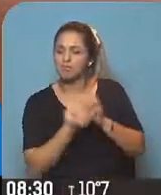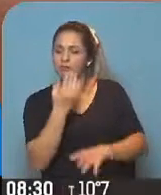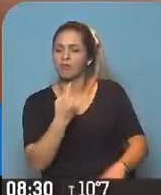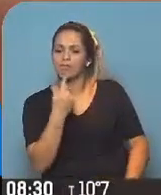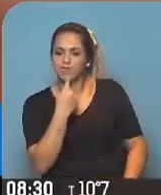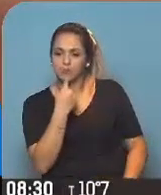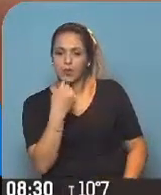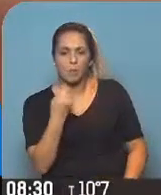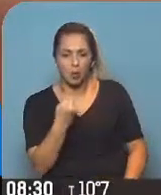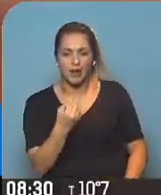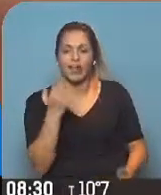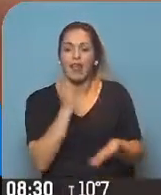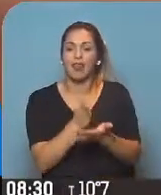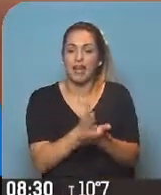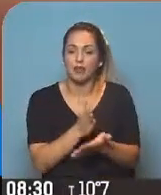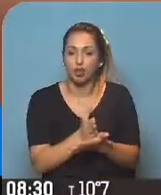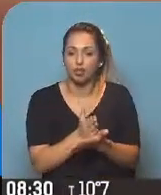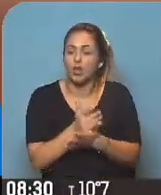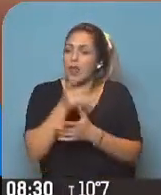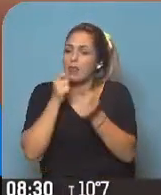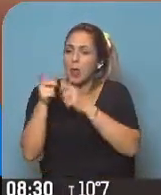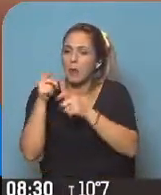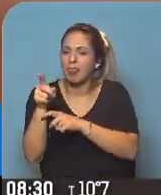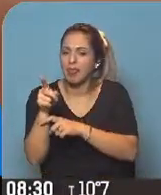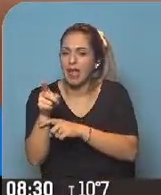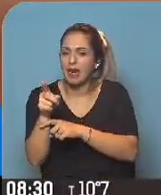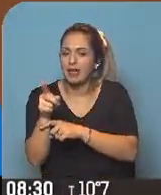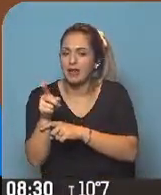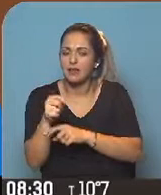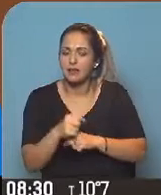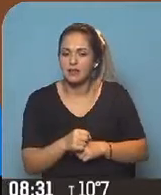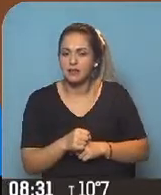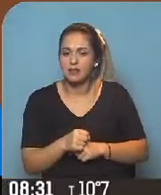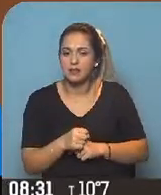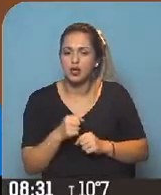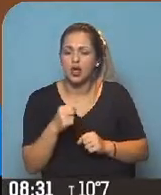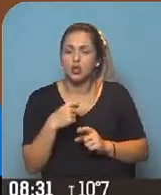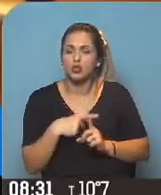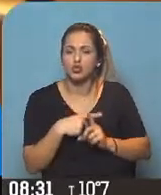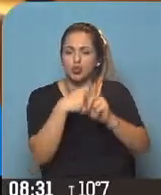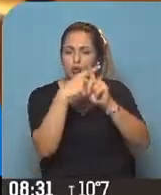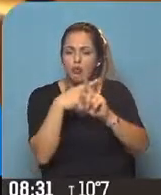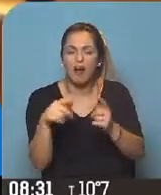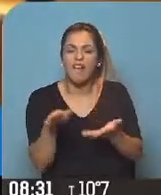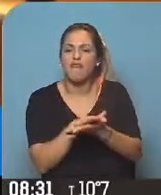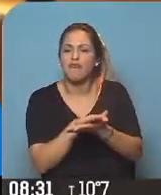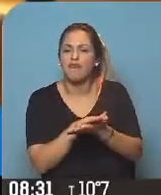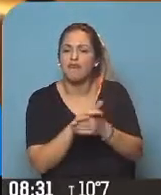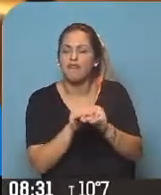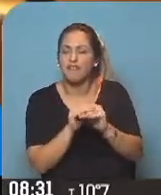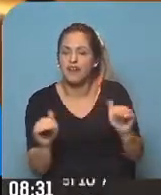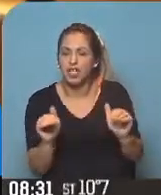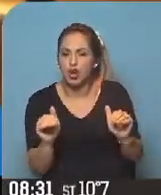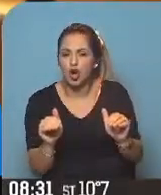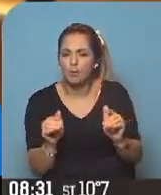los derechos de exportación se fijen en vale la redundancia en una suma fija generalmente han sido un porcentaje del